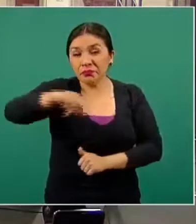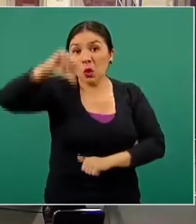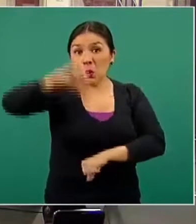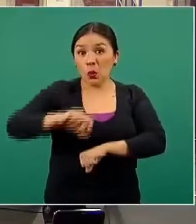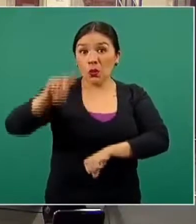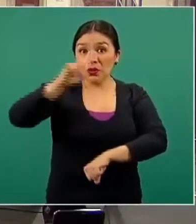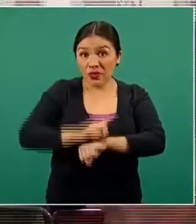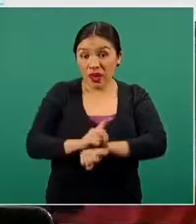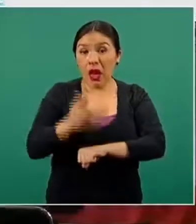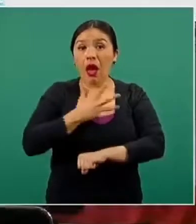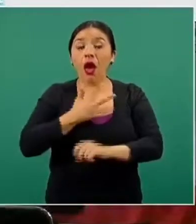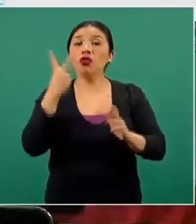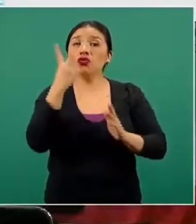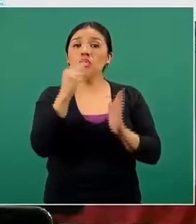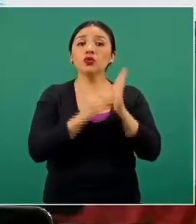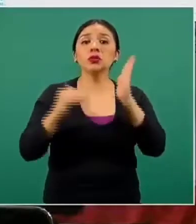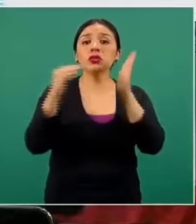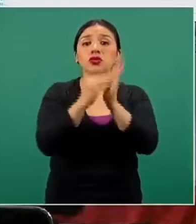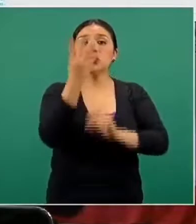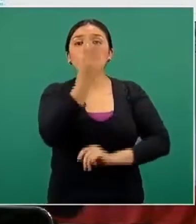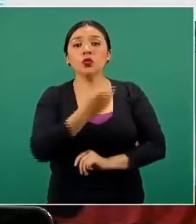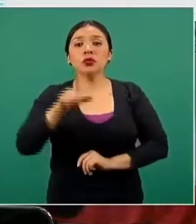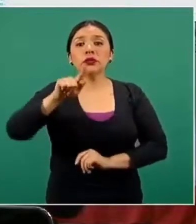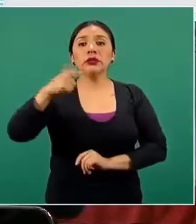de hoy,